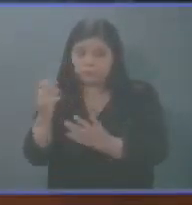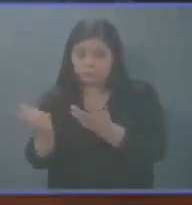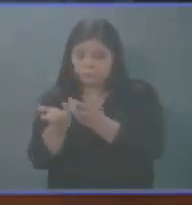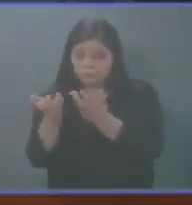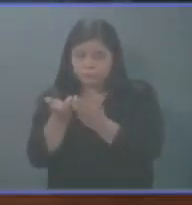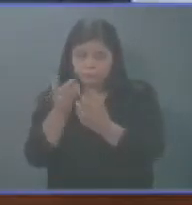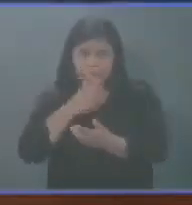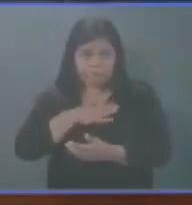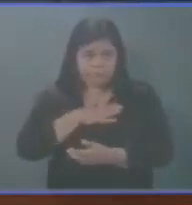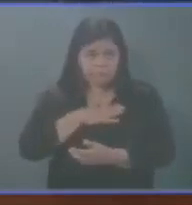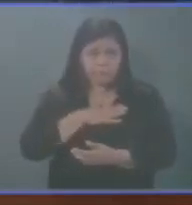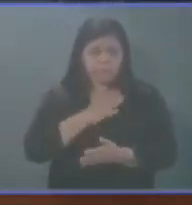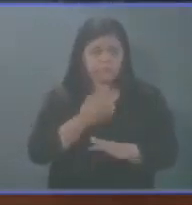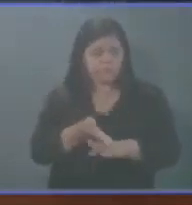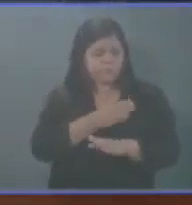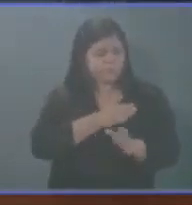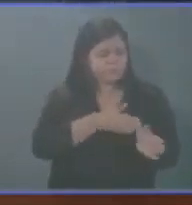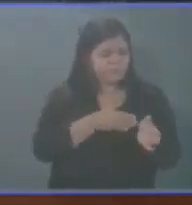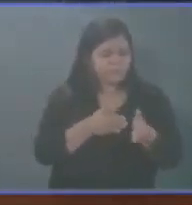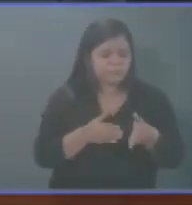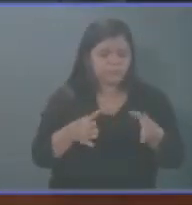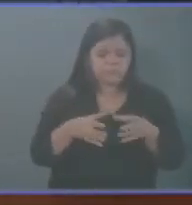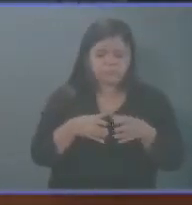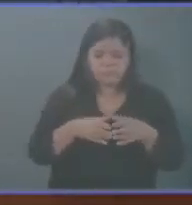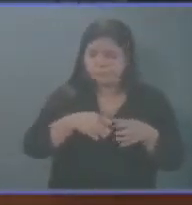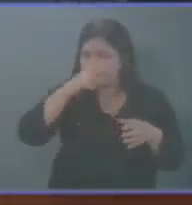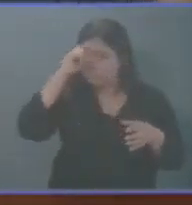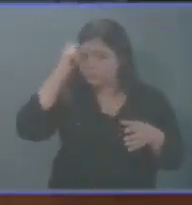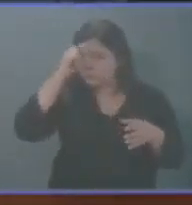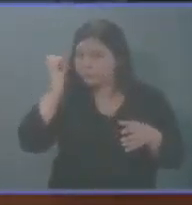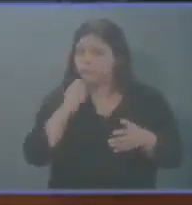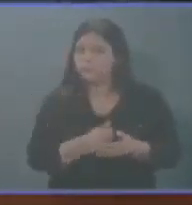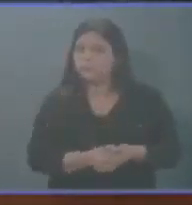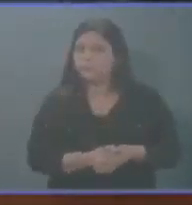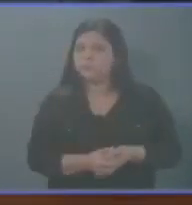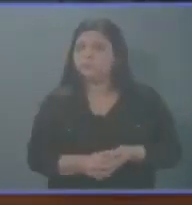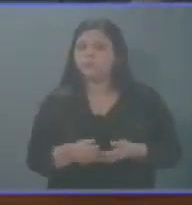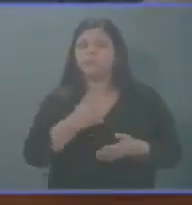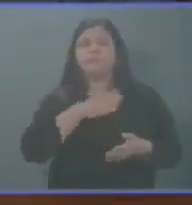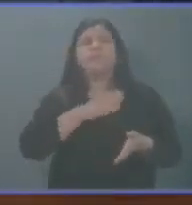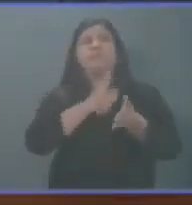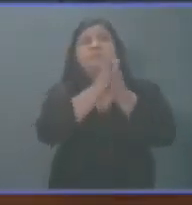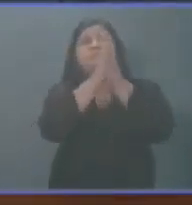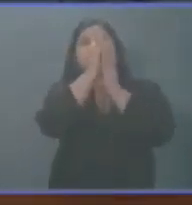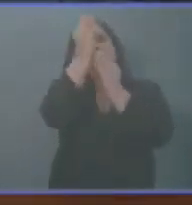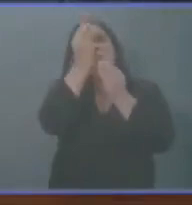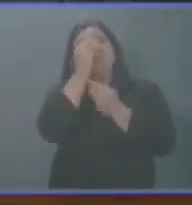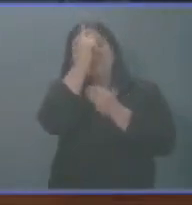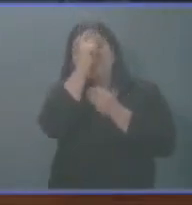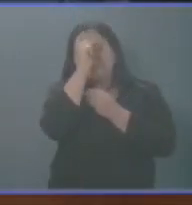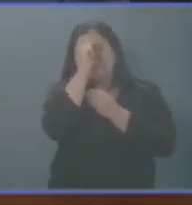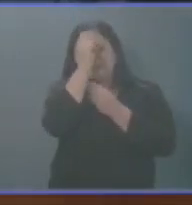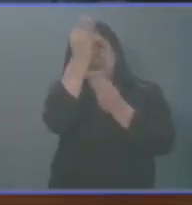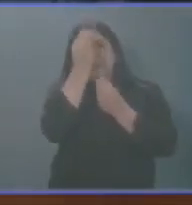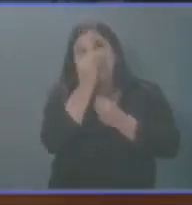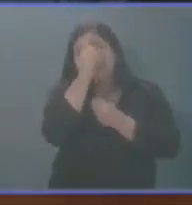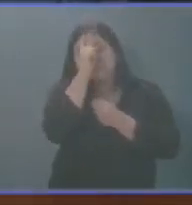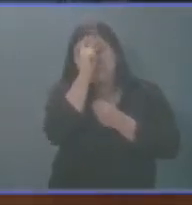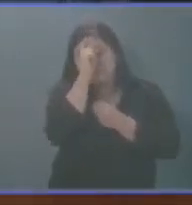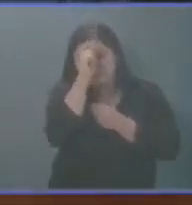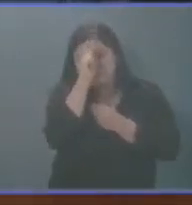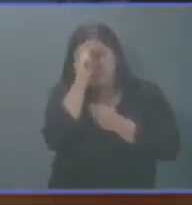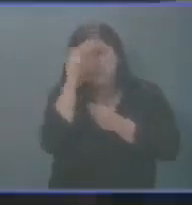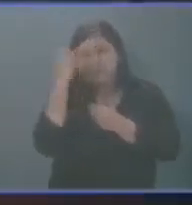cuando inició el trabajo de esta comisión, a Dios le pedí sabiduría. Le